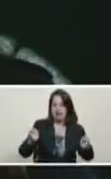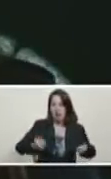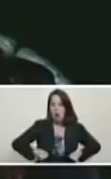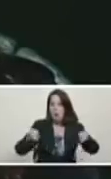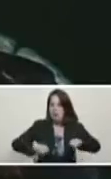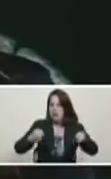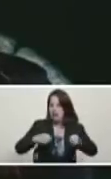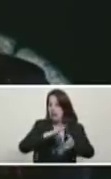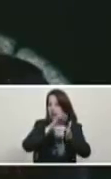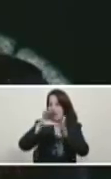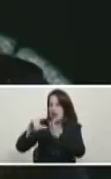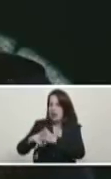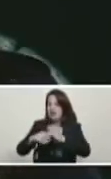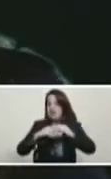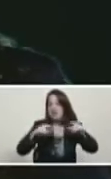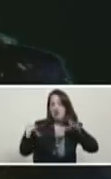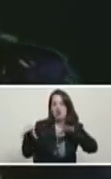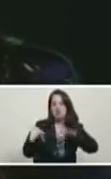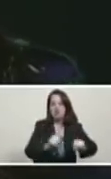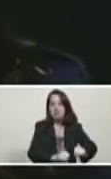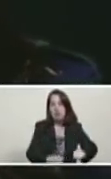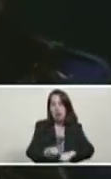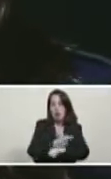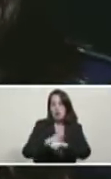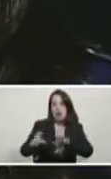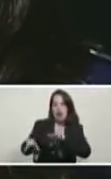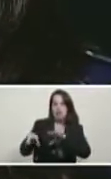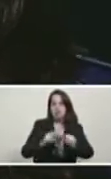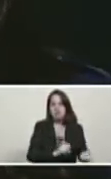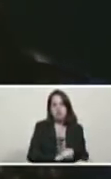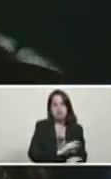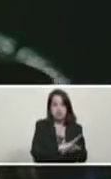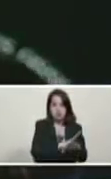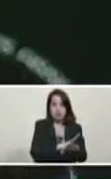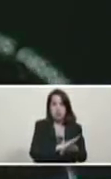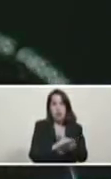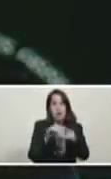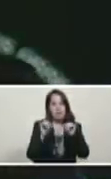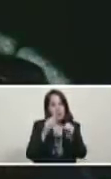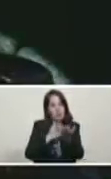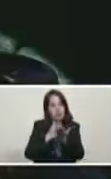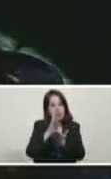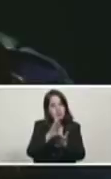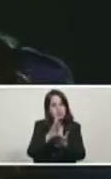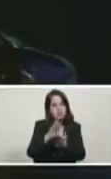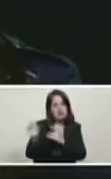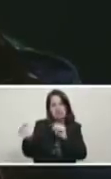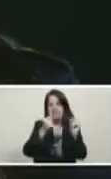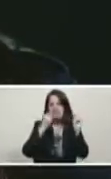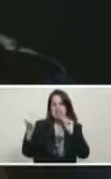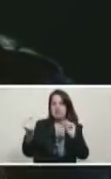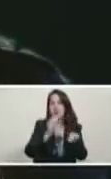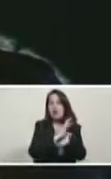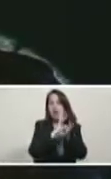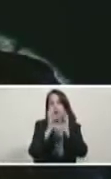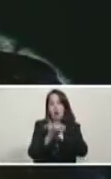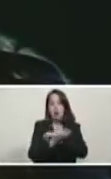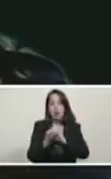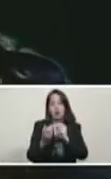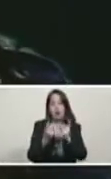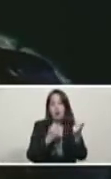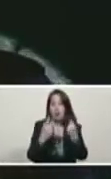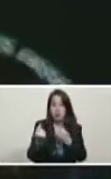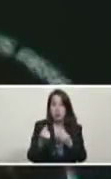y gobiernos en esa misma línea la disputa geoeconómica que ha emprendido